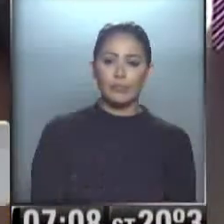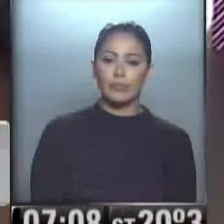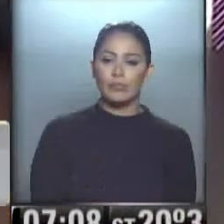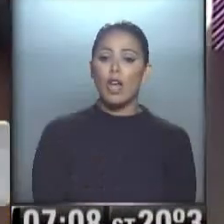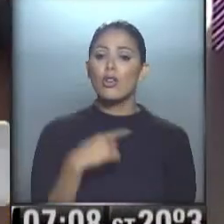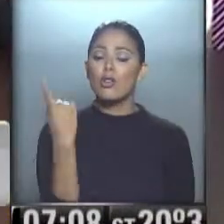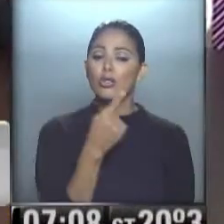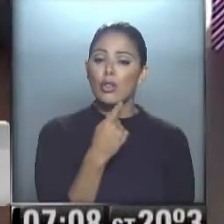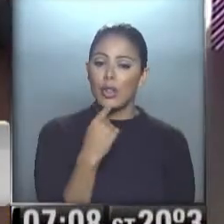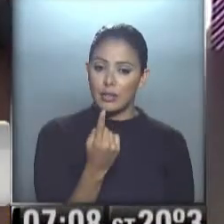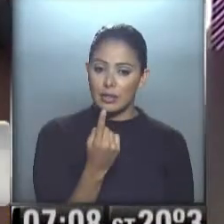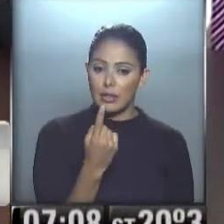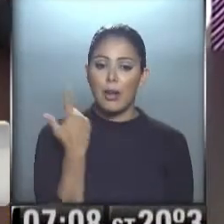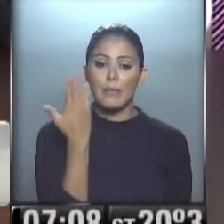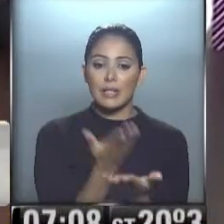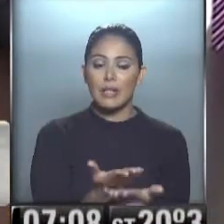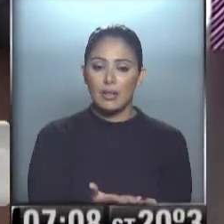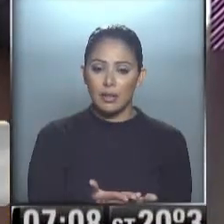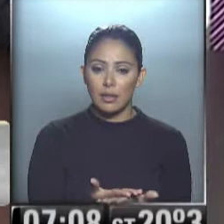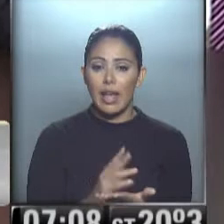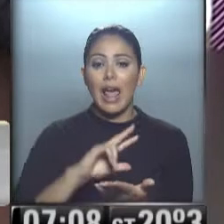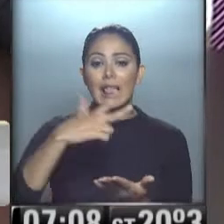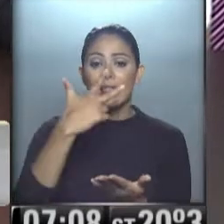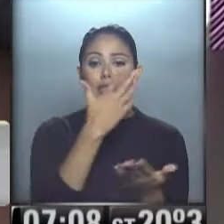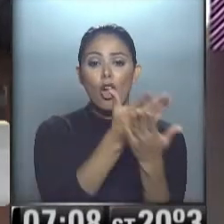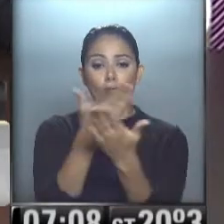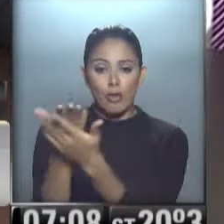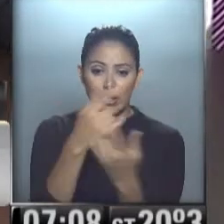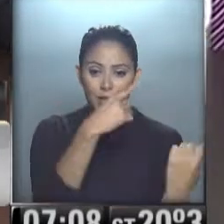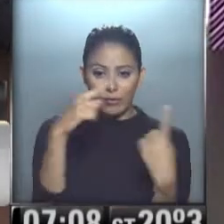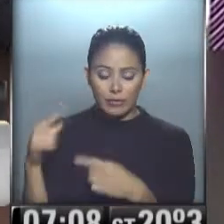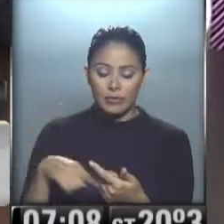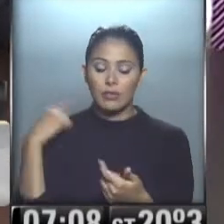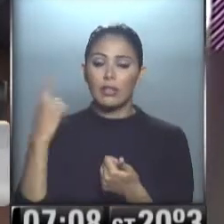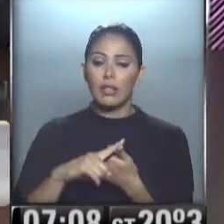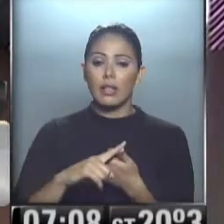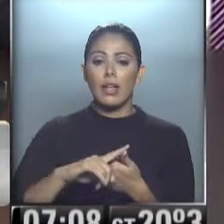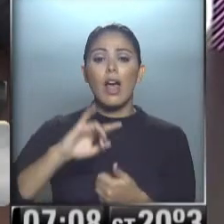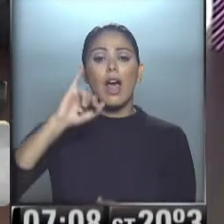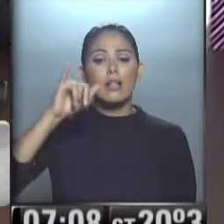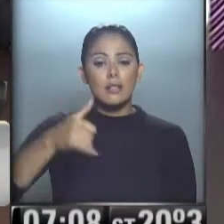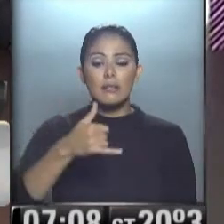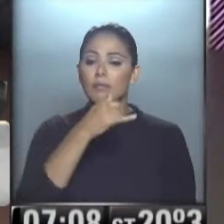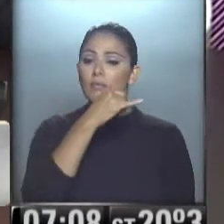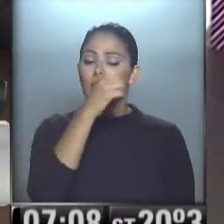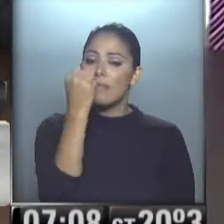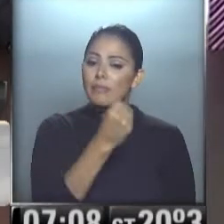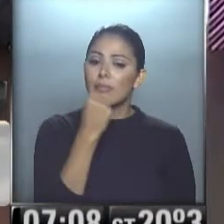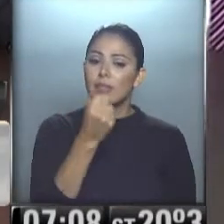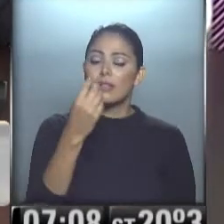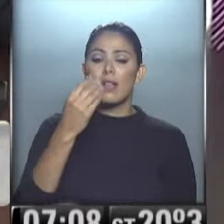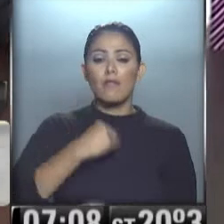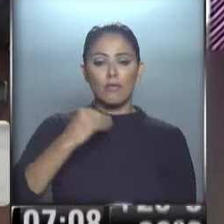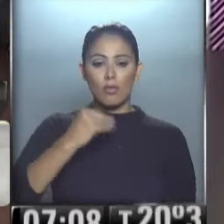Nosotros lo que decimos es que hemos presentado tres ofertas, que hemos acatado la conciliación voluntaria, que hemos acatado